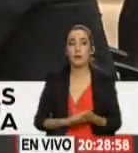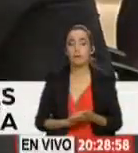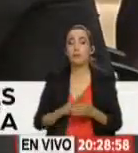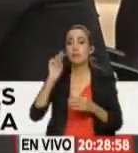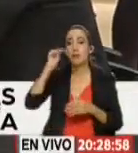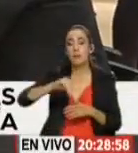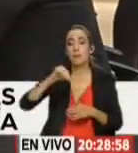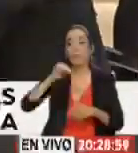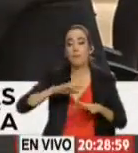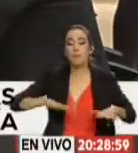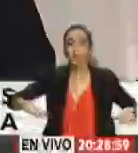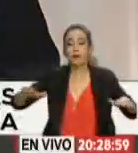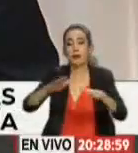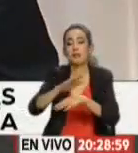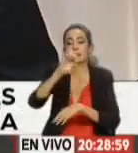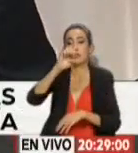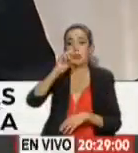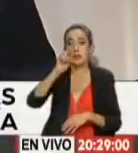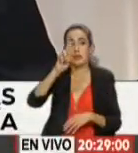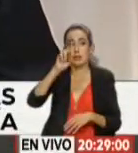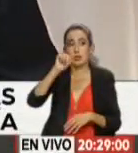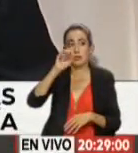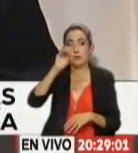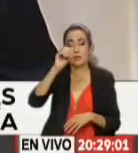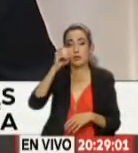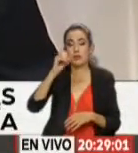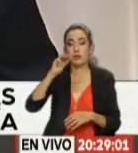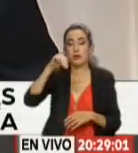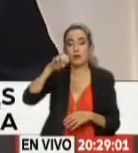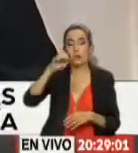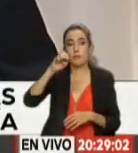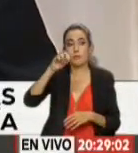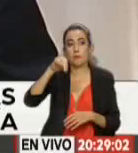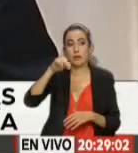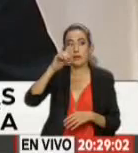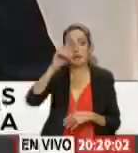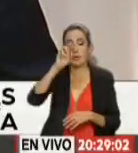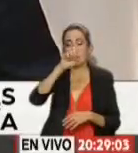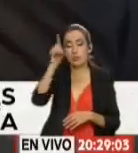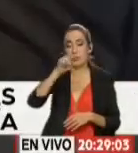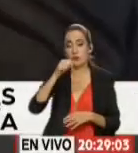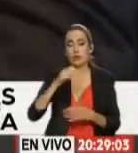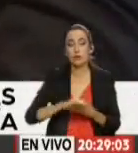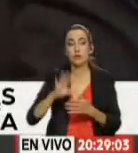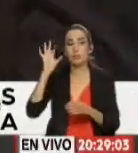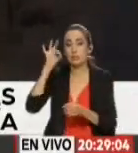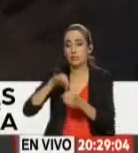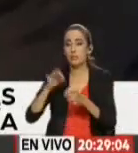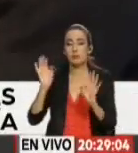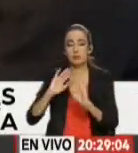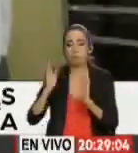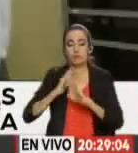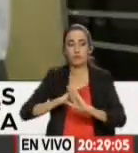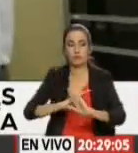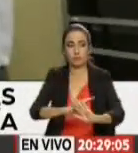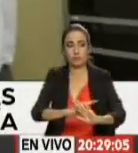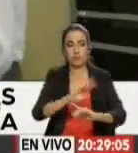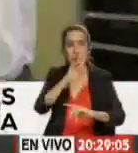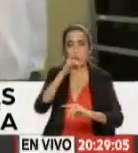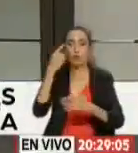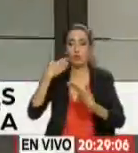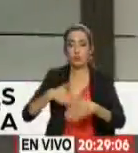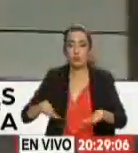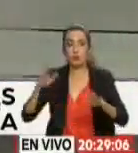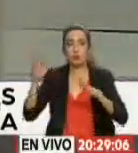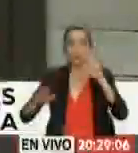fue presidida por Eduardo Mendoza, pues Julio César Trujillo se abstuvo de participar y votar en esta etapa debido a las quejas presentadas precisamente por dos de los